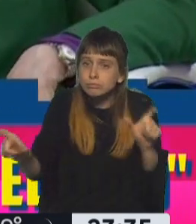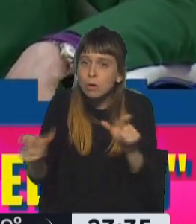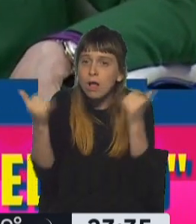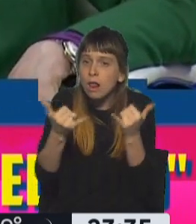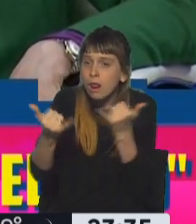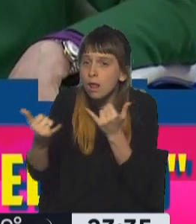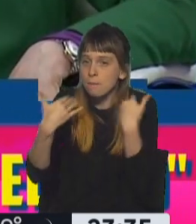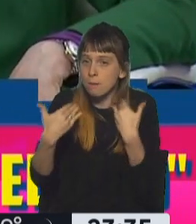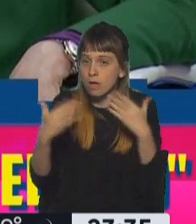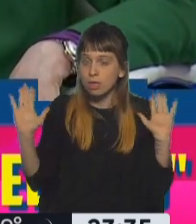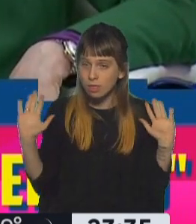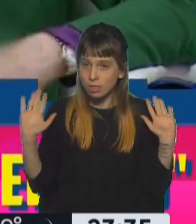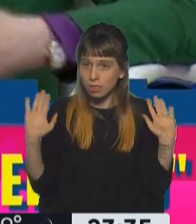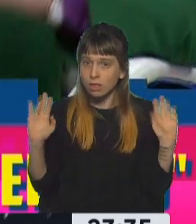con...